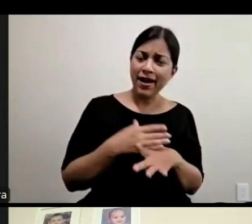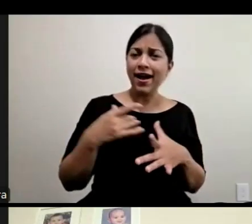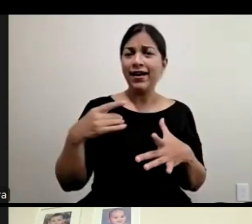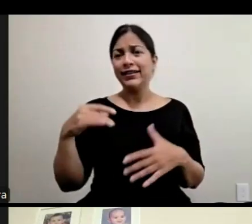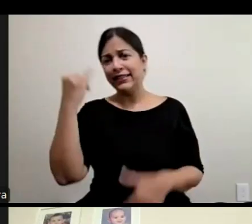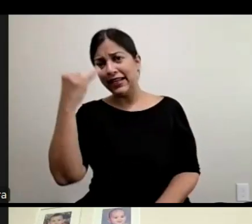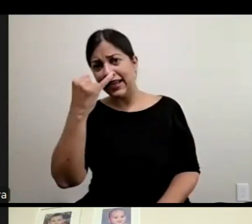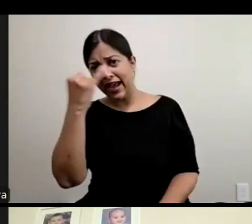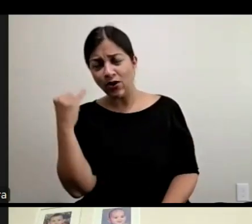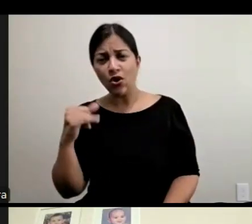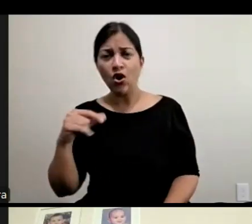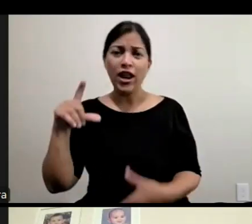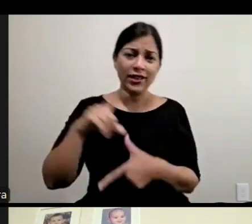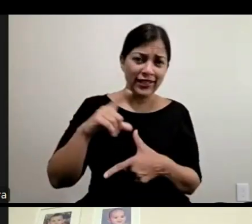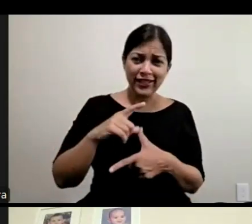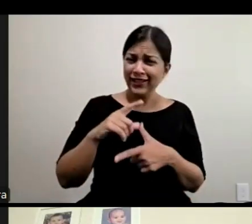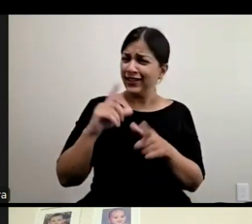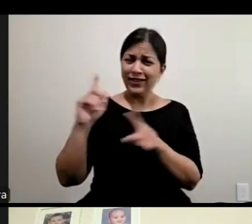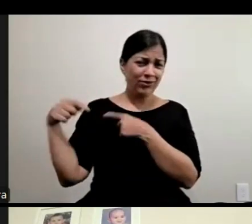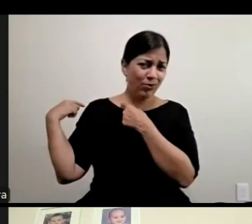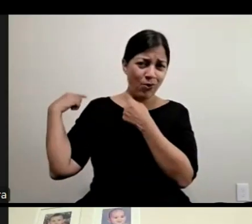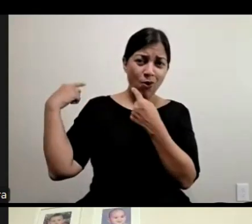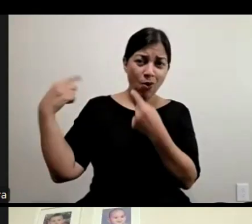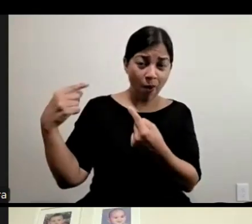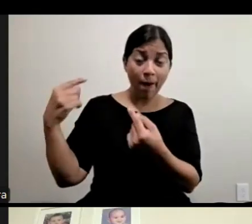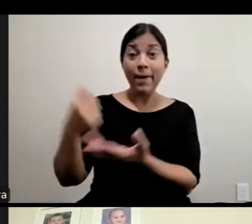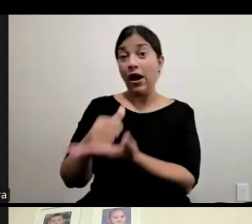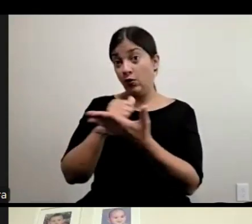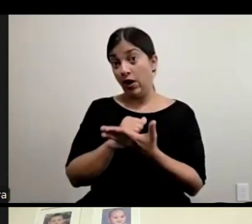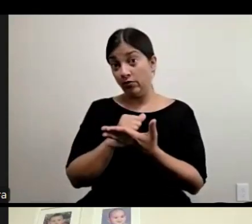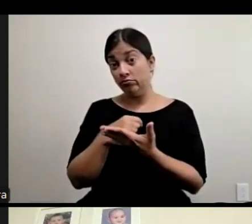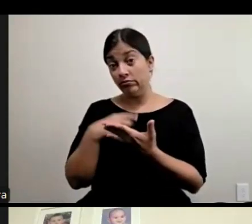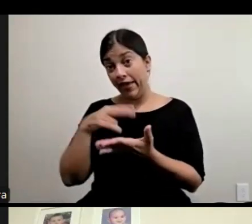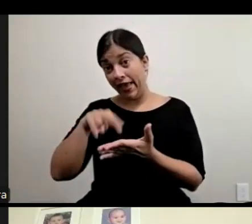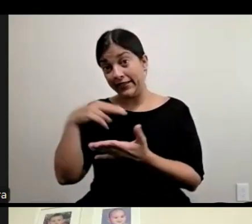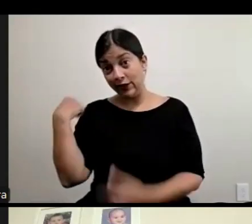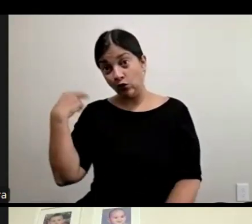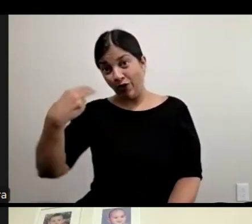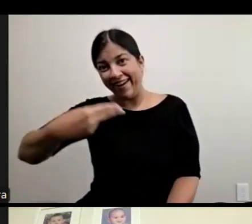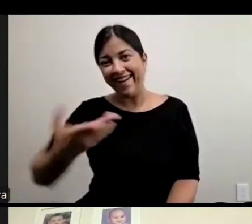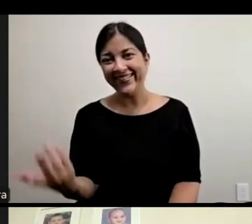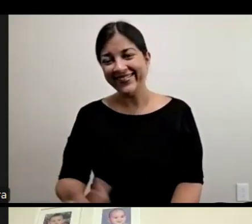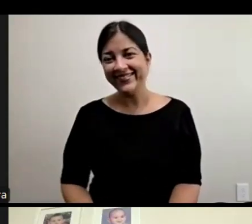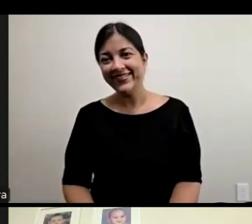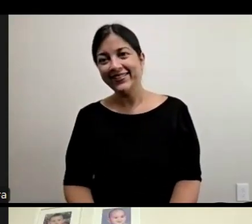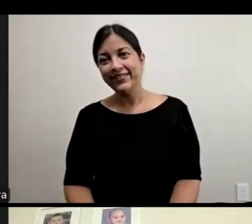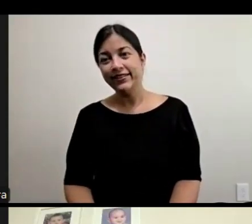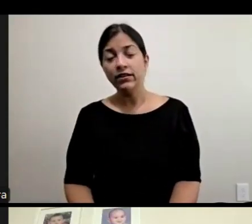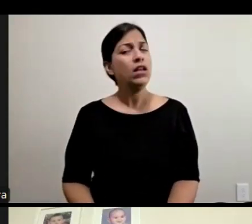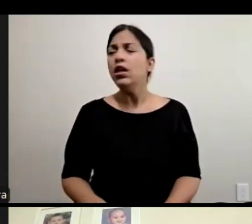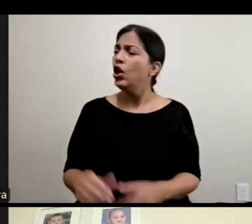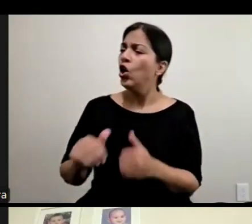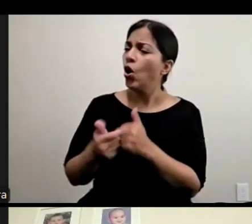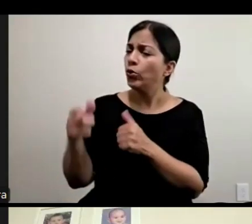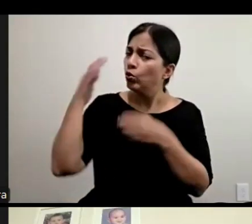esto me ha ayudado en este trasfondo de lo que es la danza histórica per se. Entonces, entonces, ¿cómo tú te decides